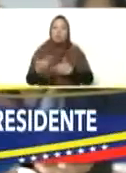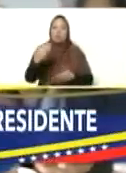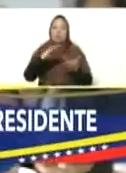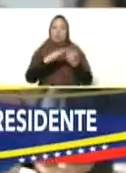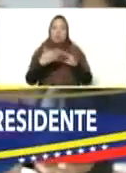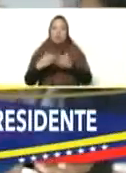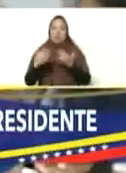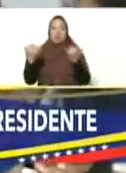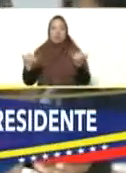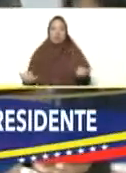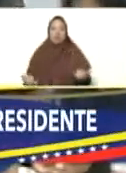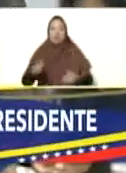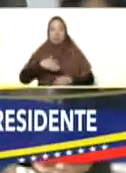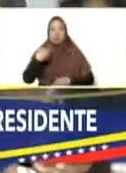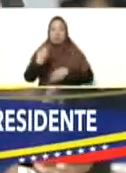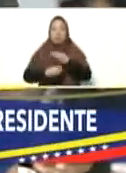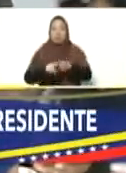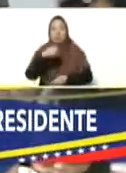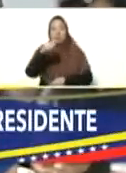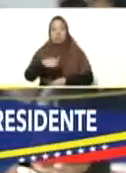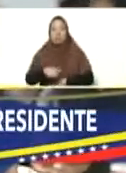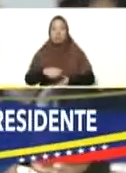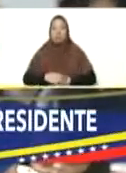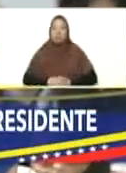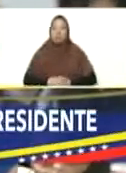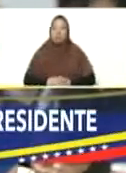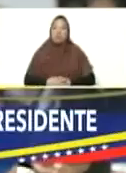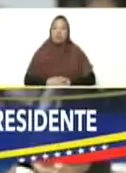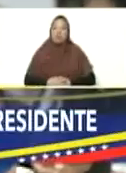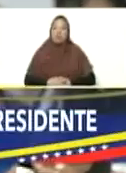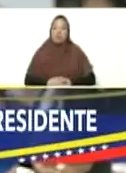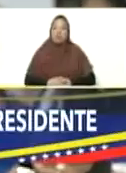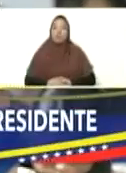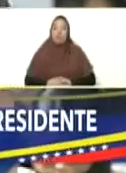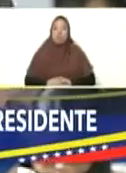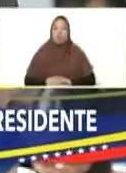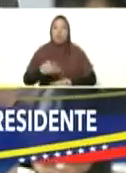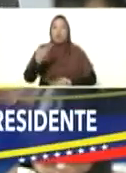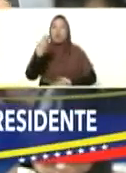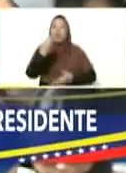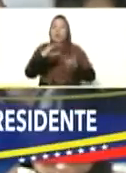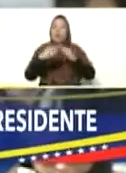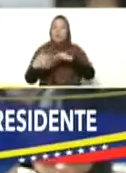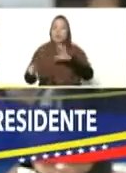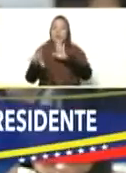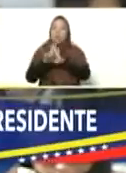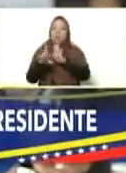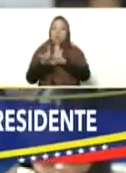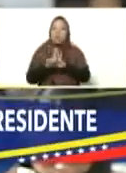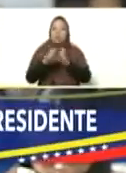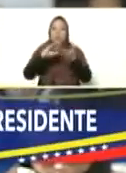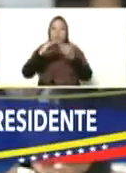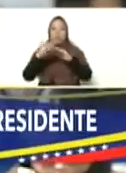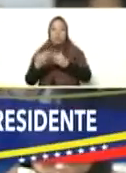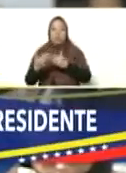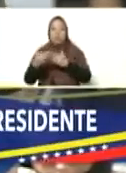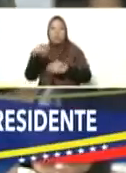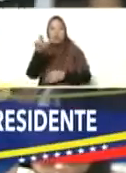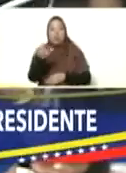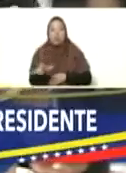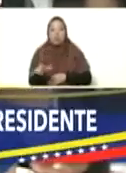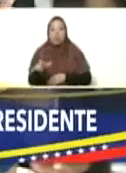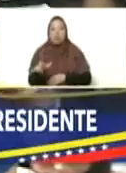barrerá de ciudades comunales podríamos hablar de comunas lización de la ciudad una ley para como analizar la ciudad